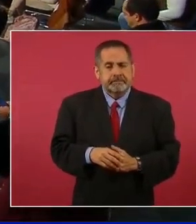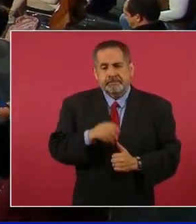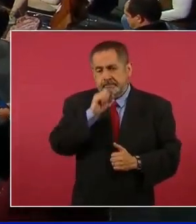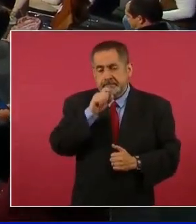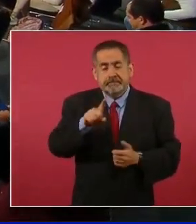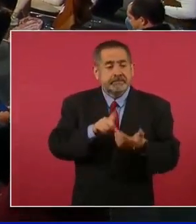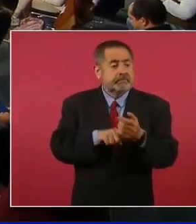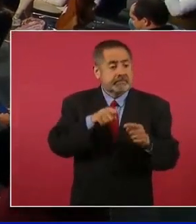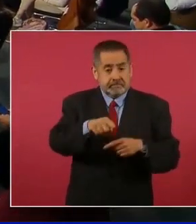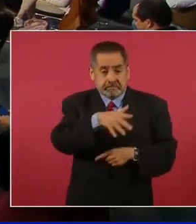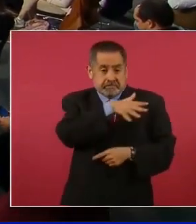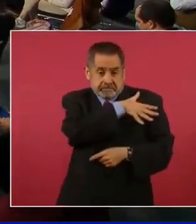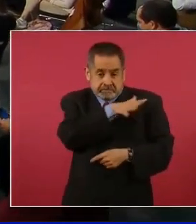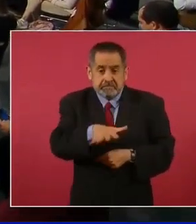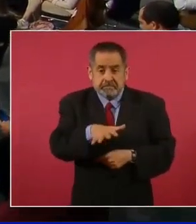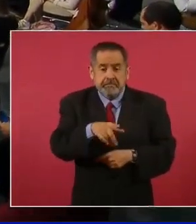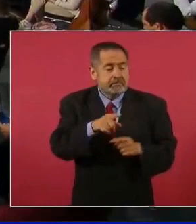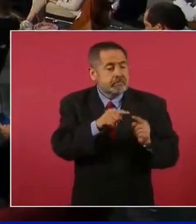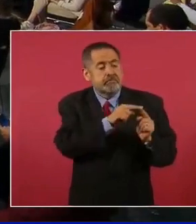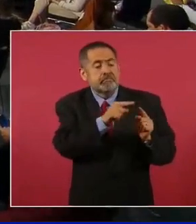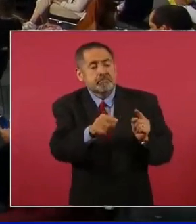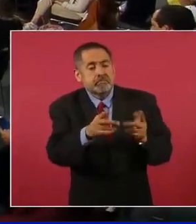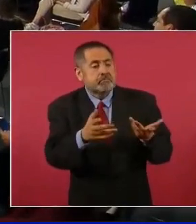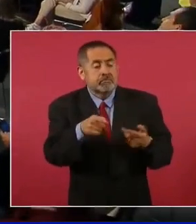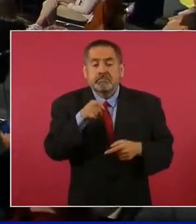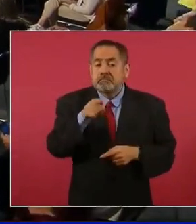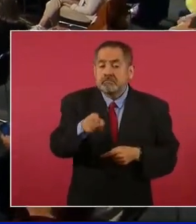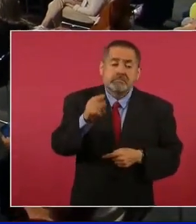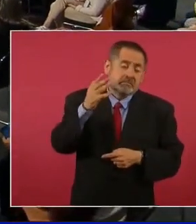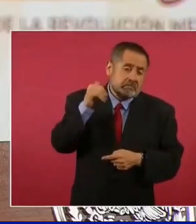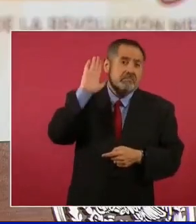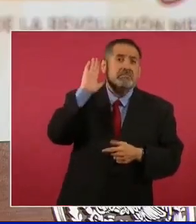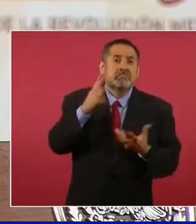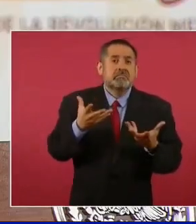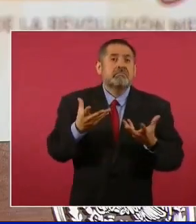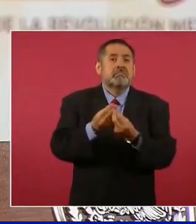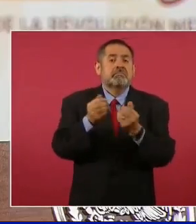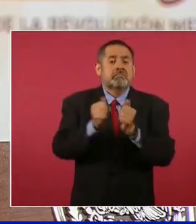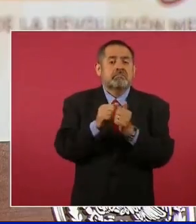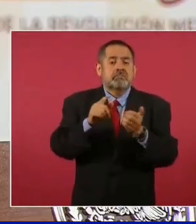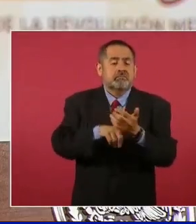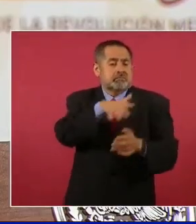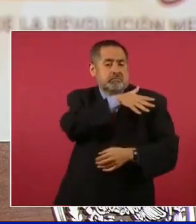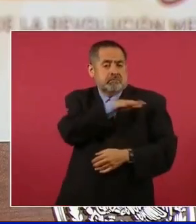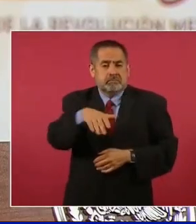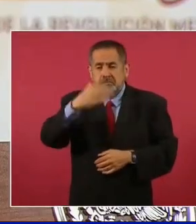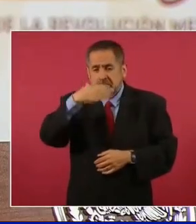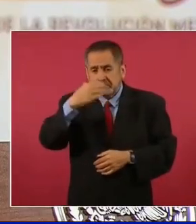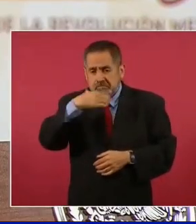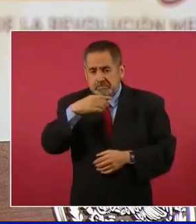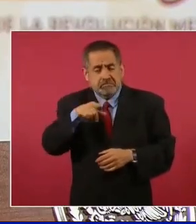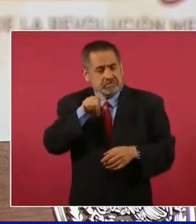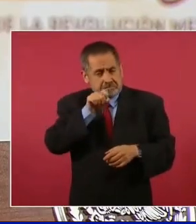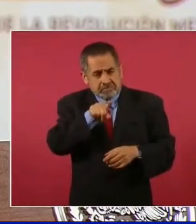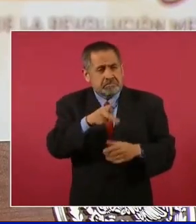y general, había estado con el general Cárdenas